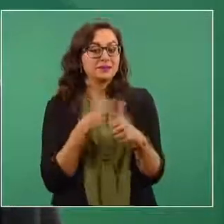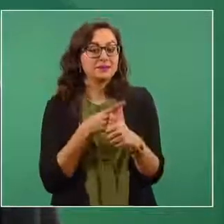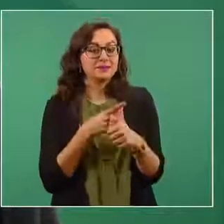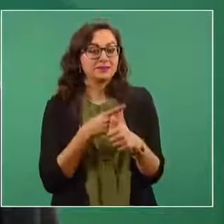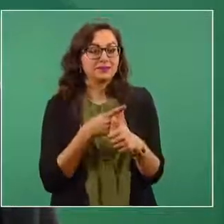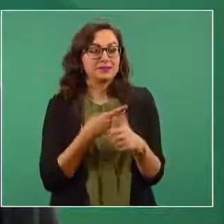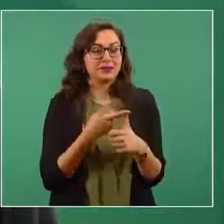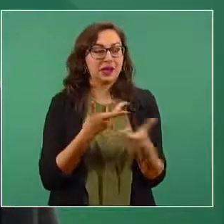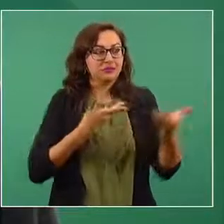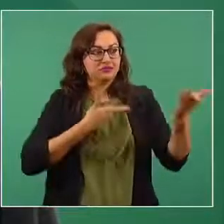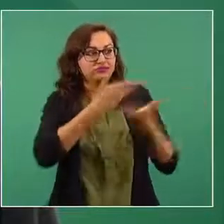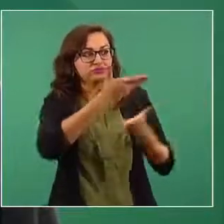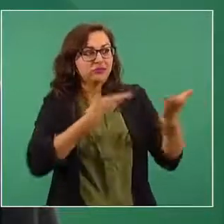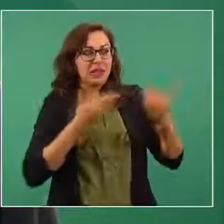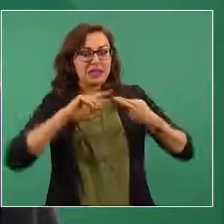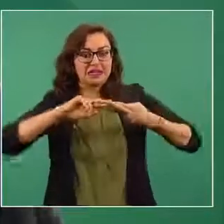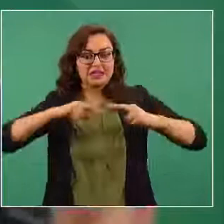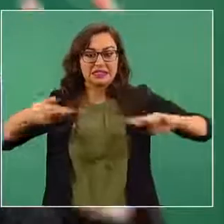política